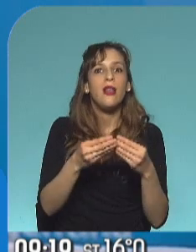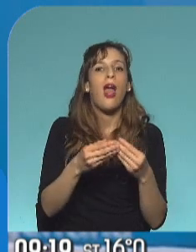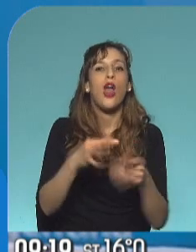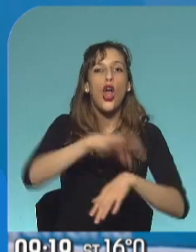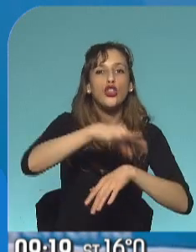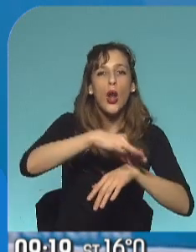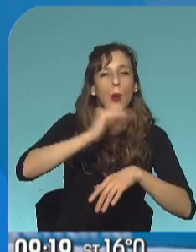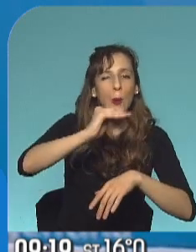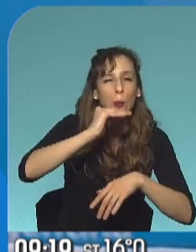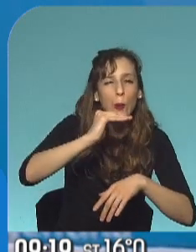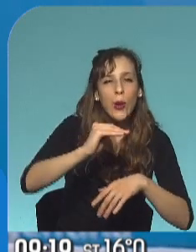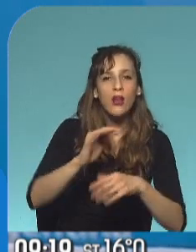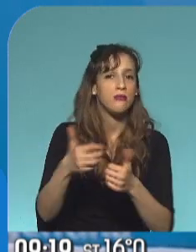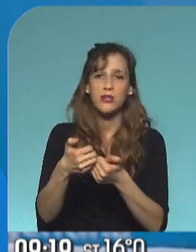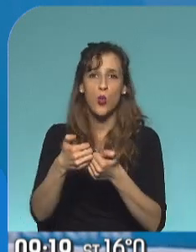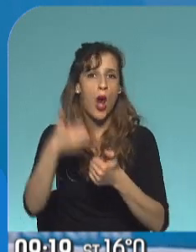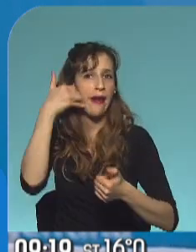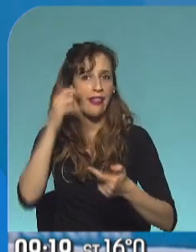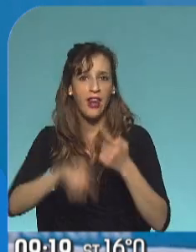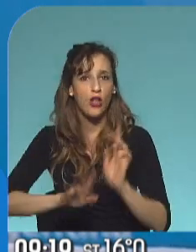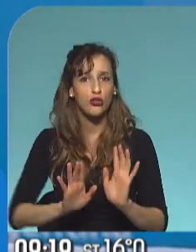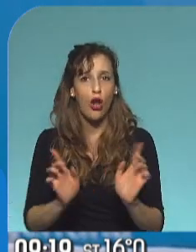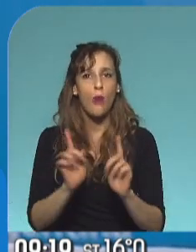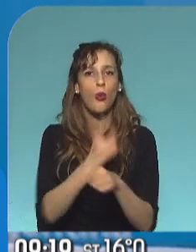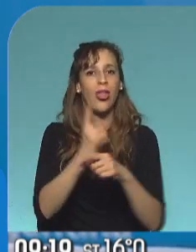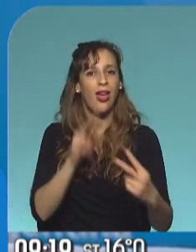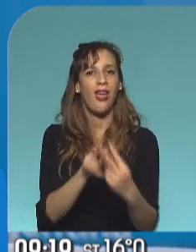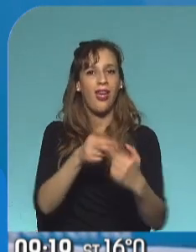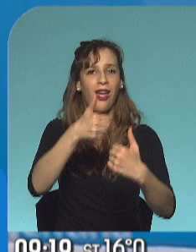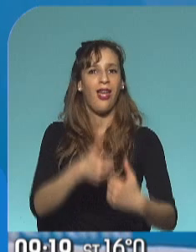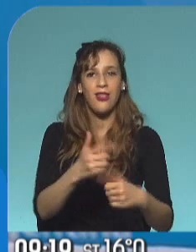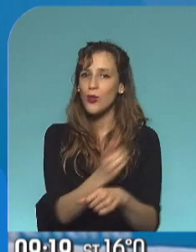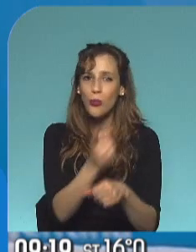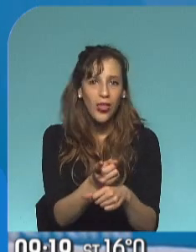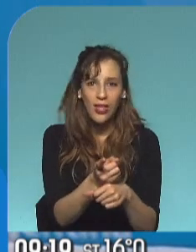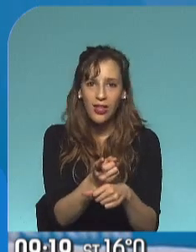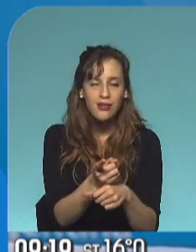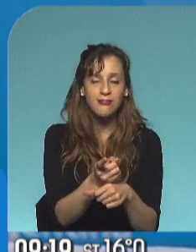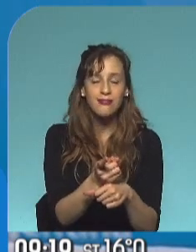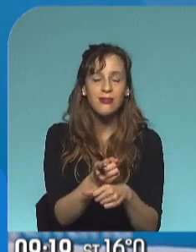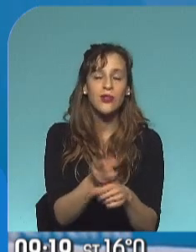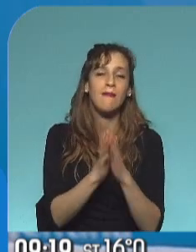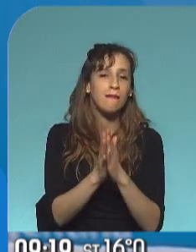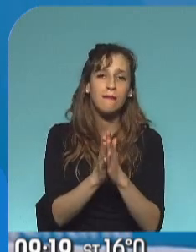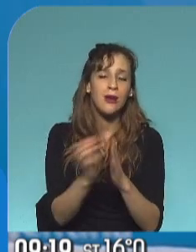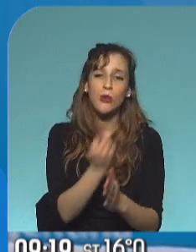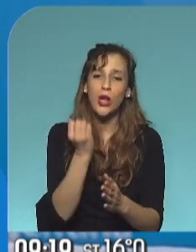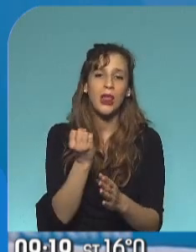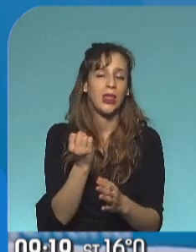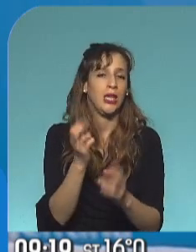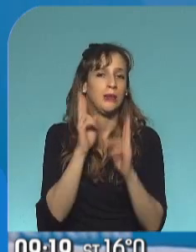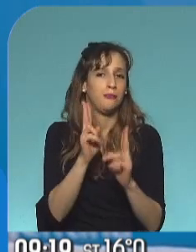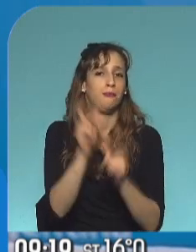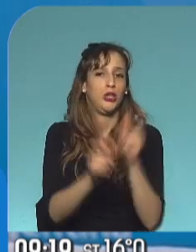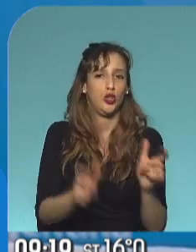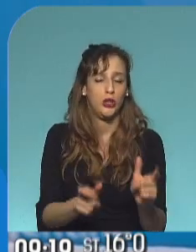cerca y ni hablar las personas que pierden un ser querido en este contexto así que el abrazo y el saludo para